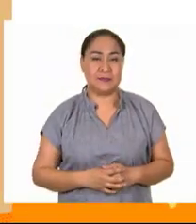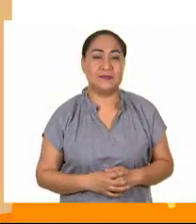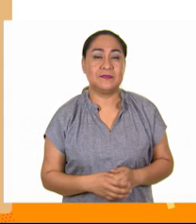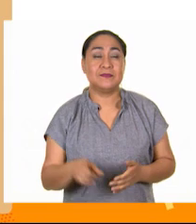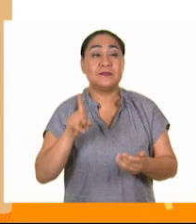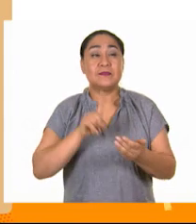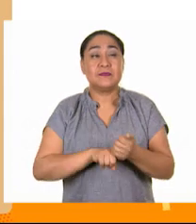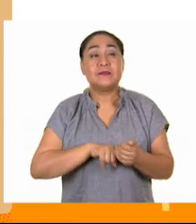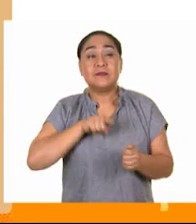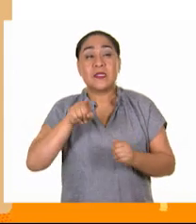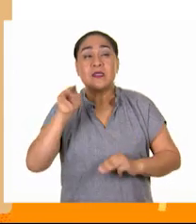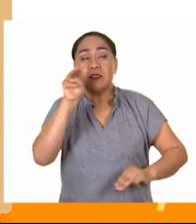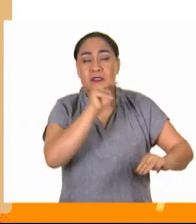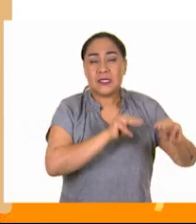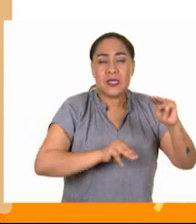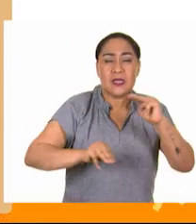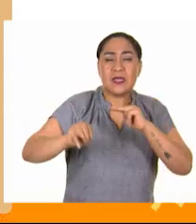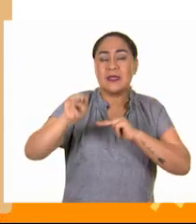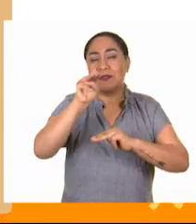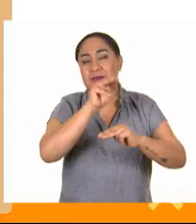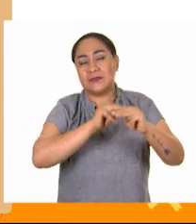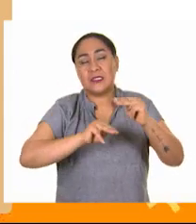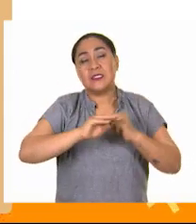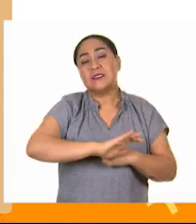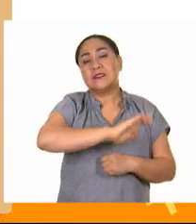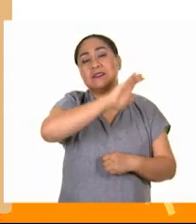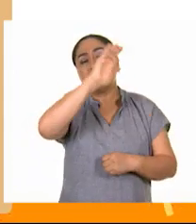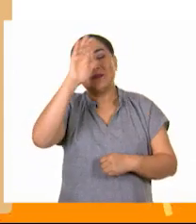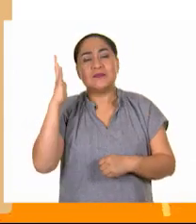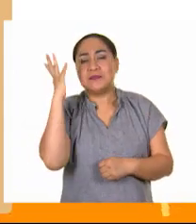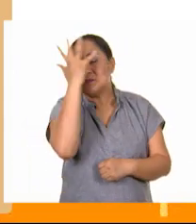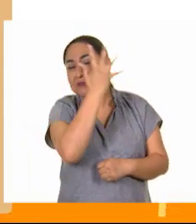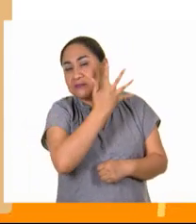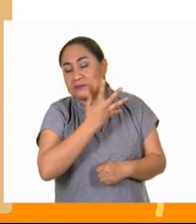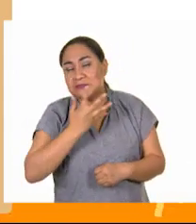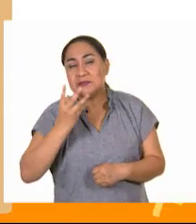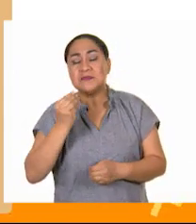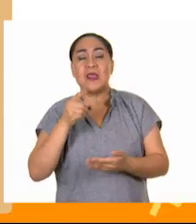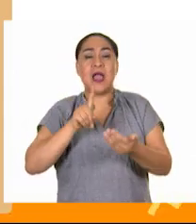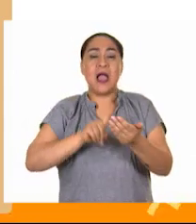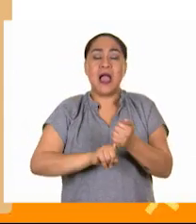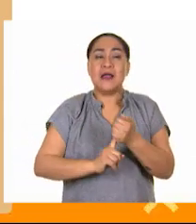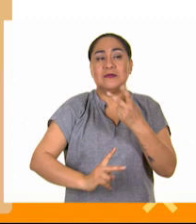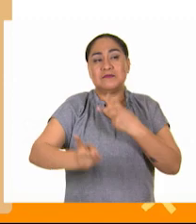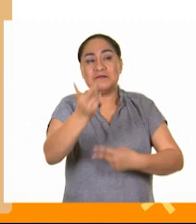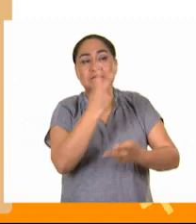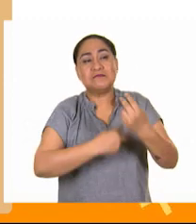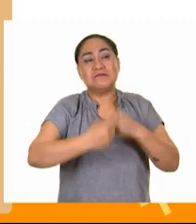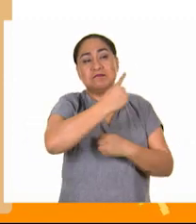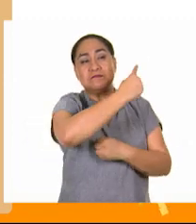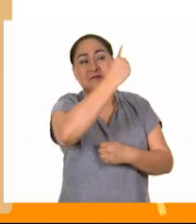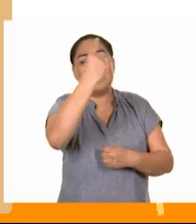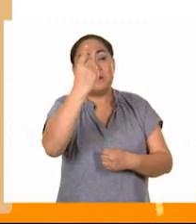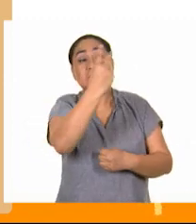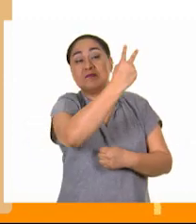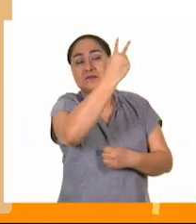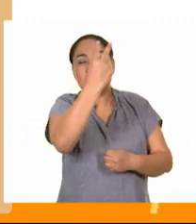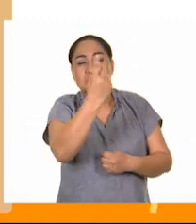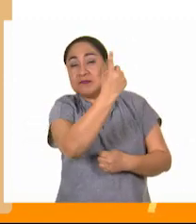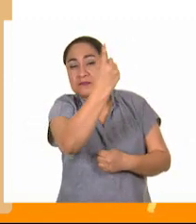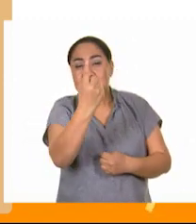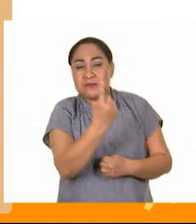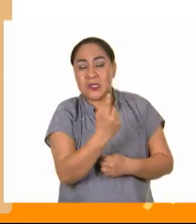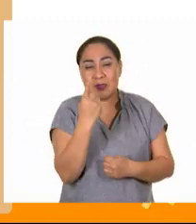De la Sierra Morena, cielito lindo viene bajando. Un par